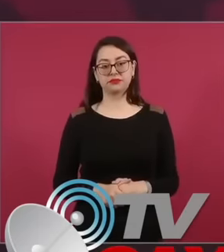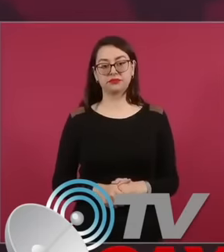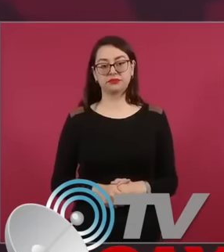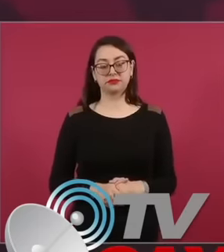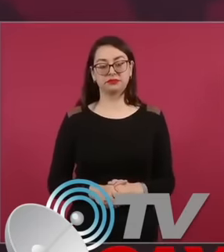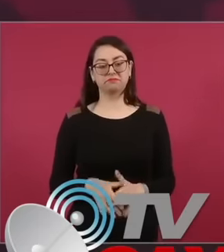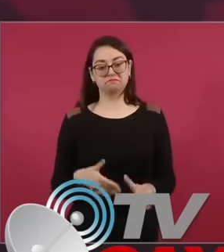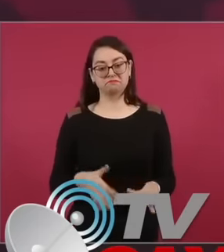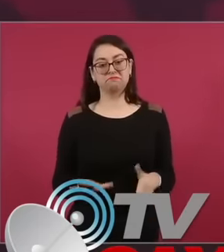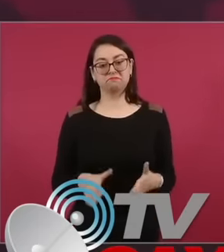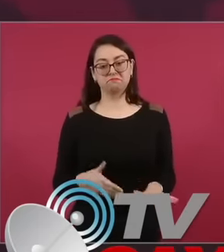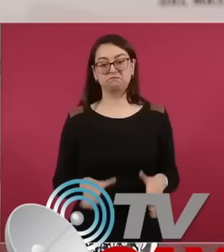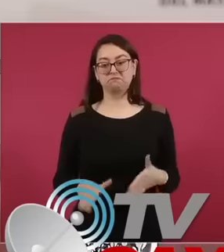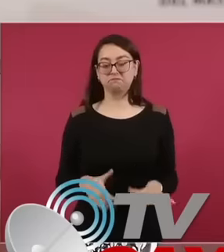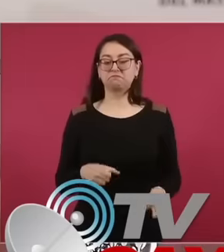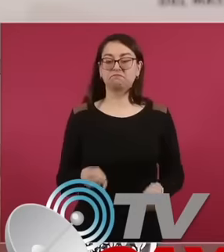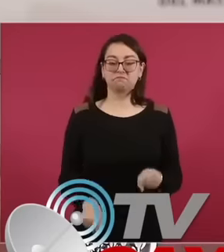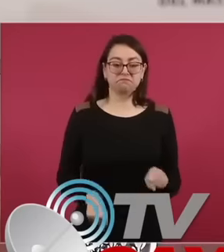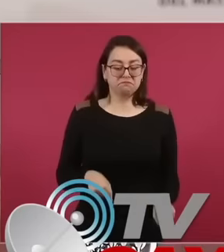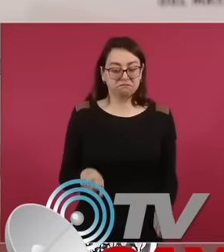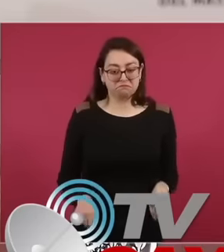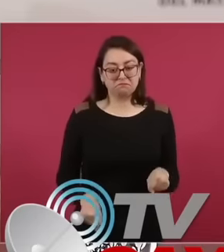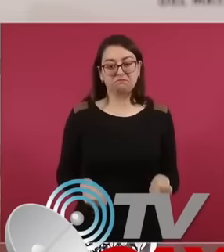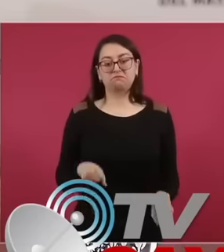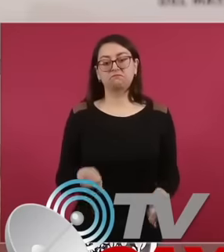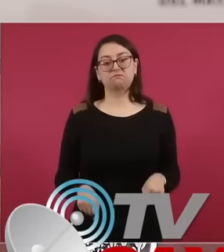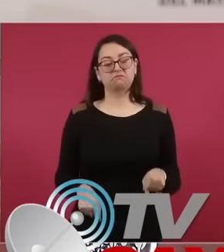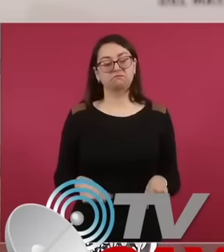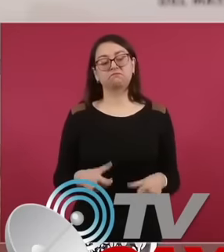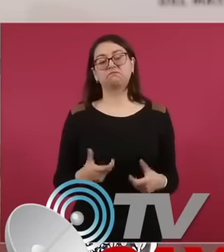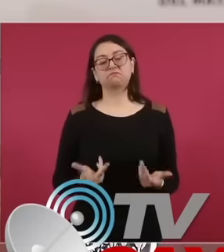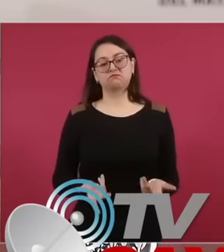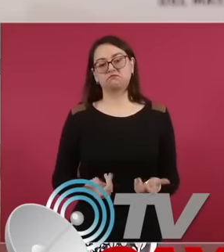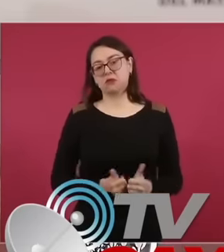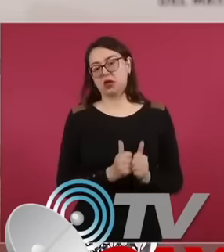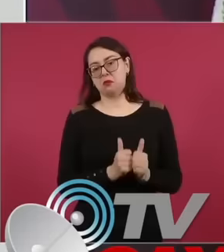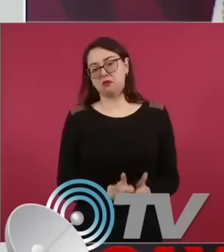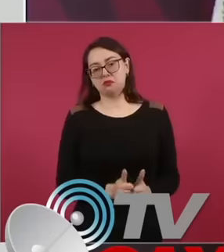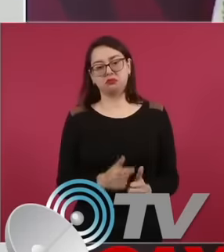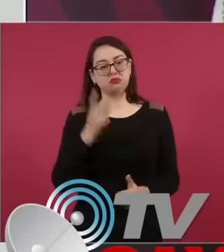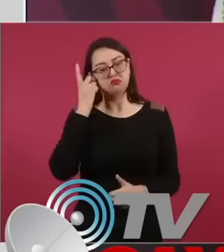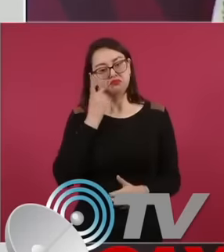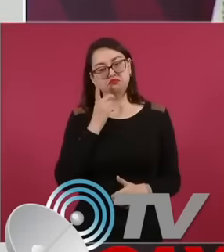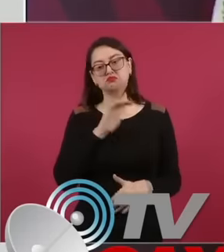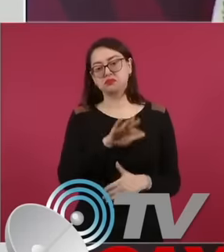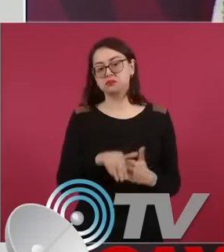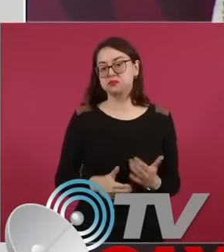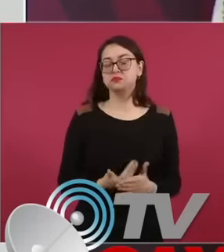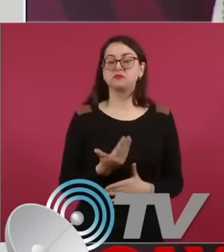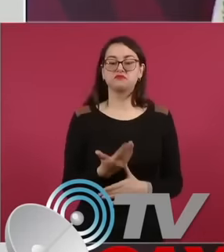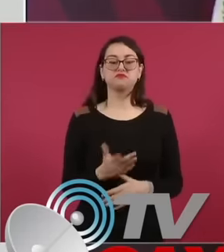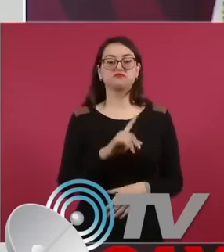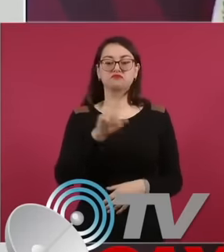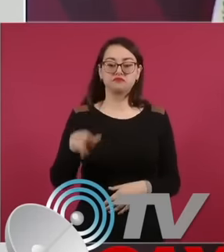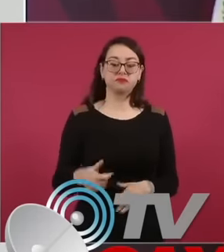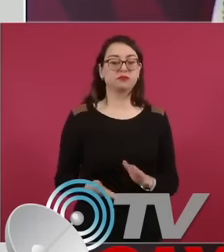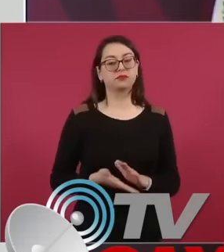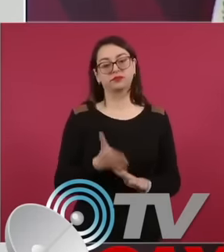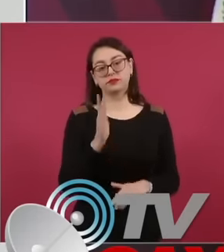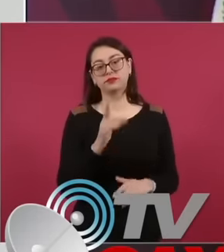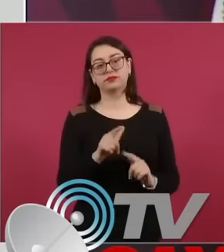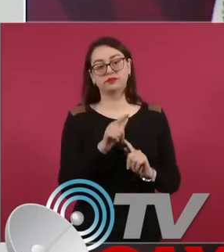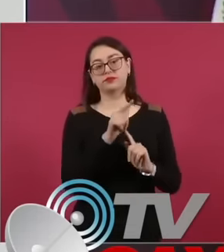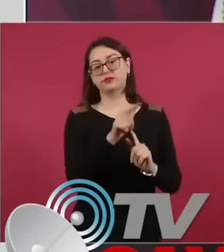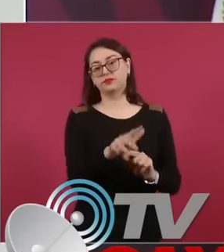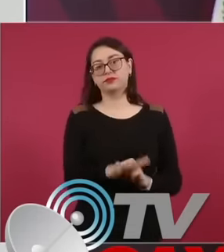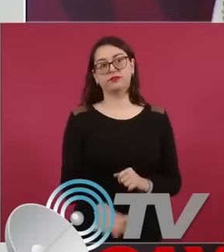puede caminar, puede ir en bicicleta y quedarse en las cabañas y seguir adelante y conocer